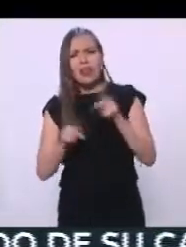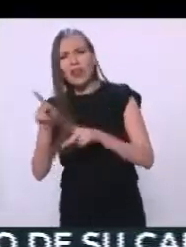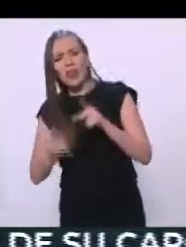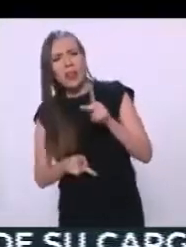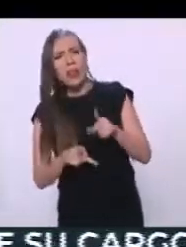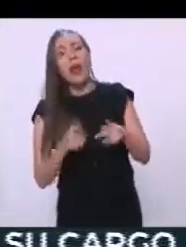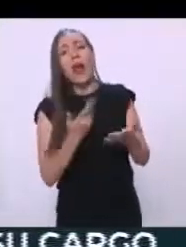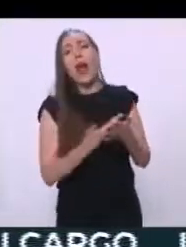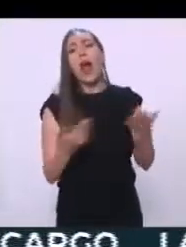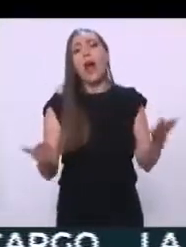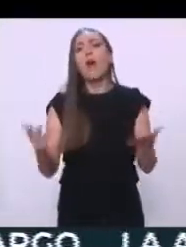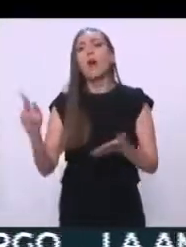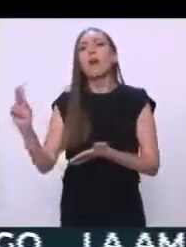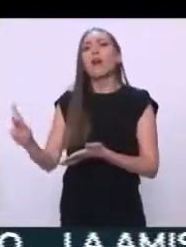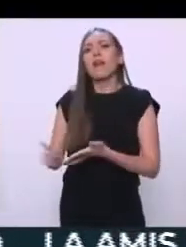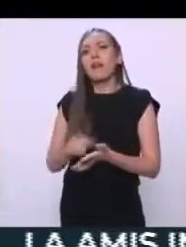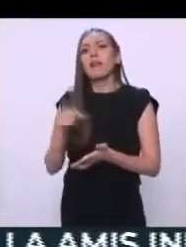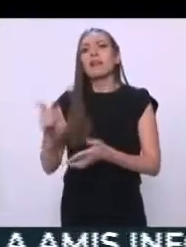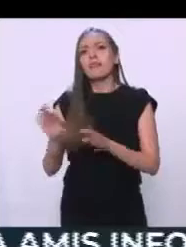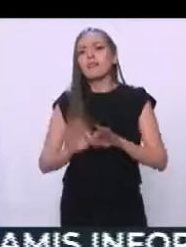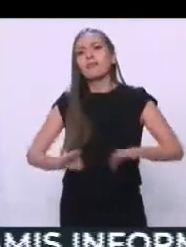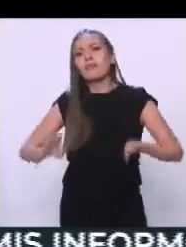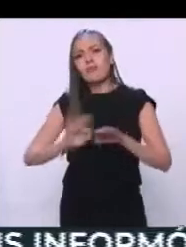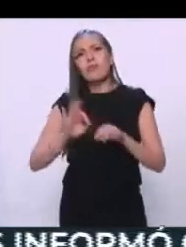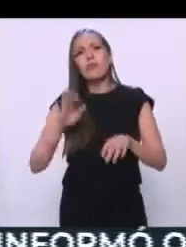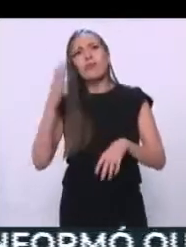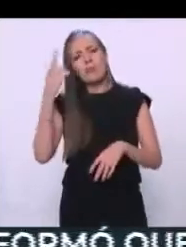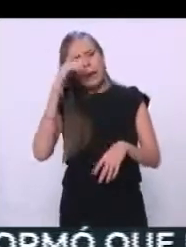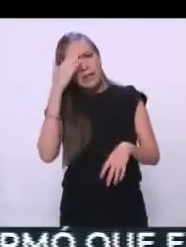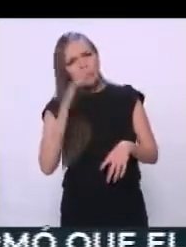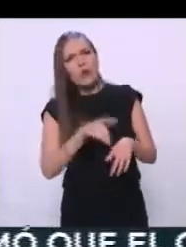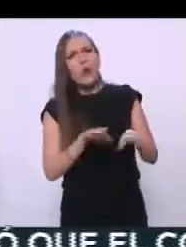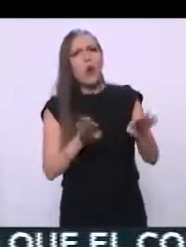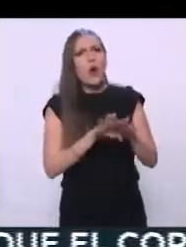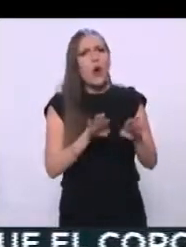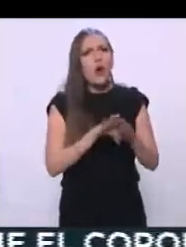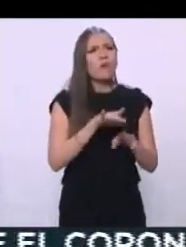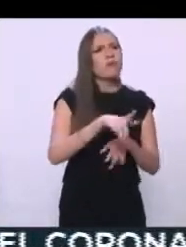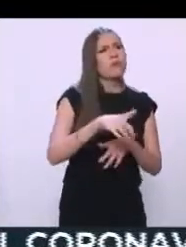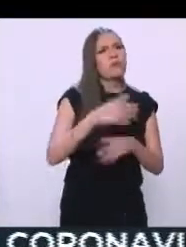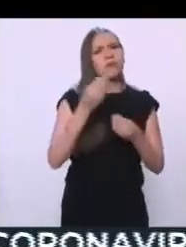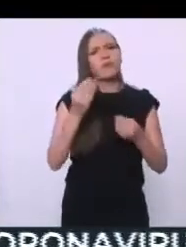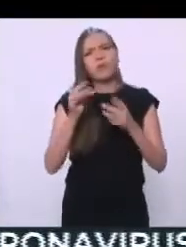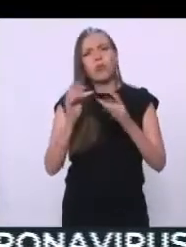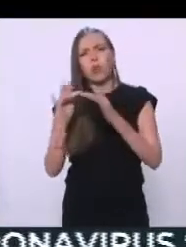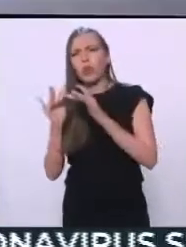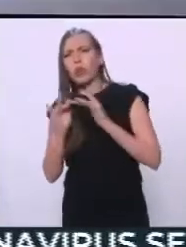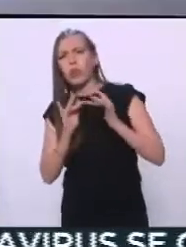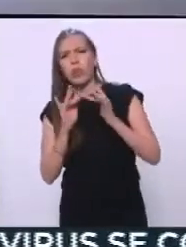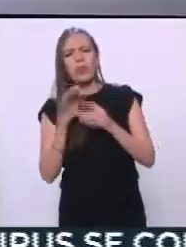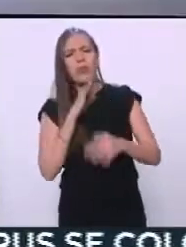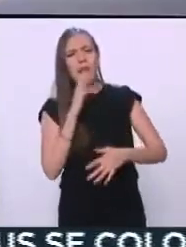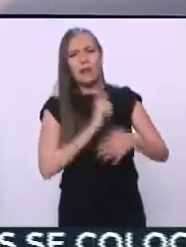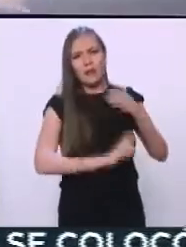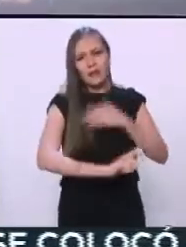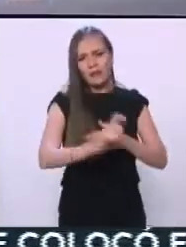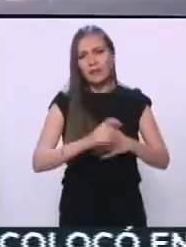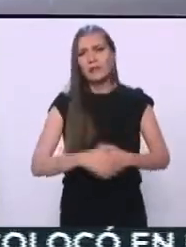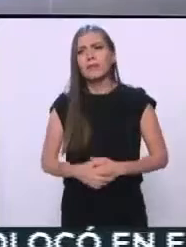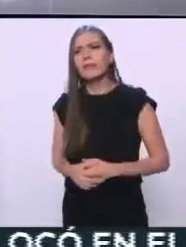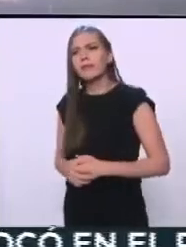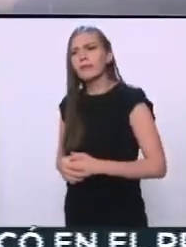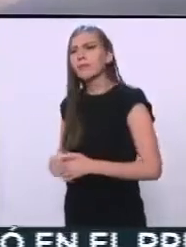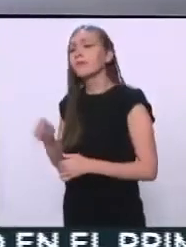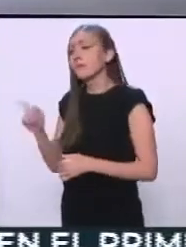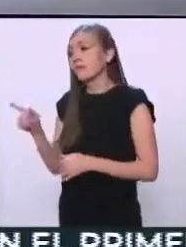nueva relevancia al saber pues todos los tejemanejes de cómo se estaba moviendo esta red de corrupción que durante años saqueó al país. Que más bien de Peña Nieto no